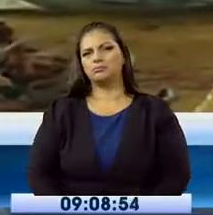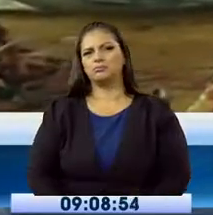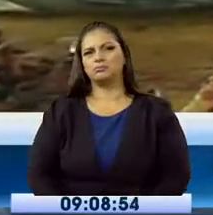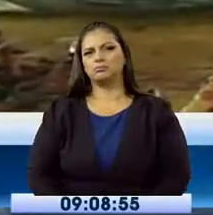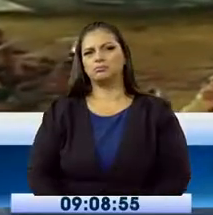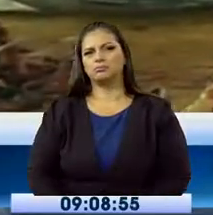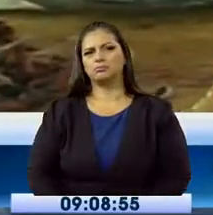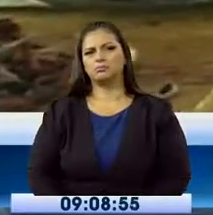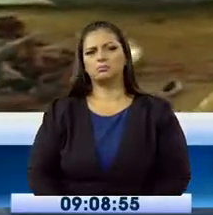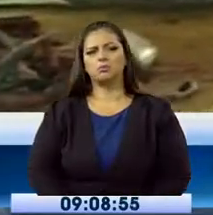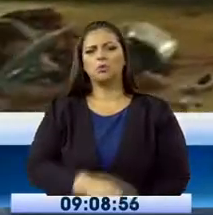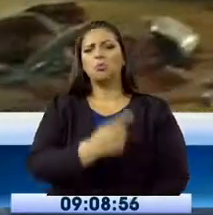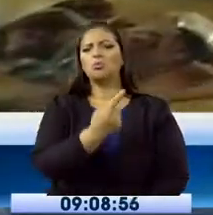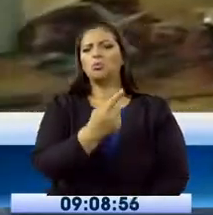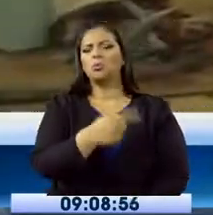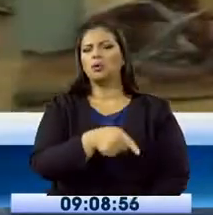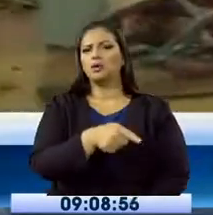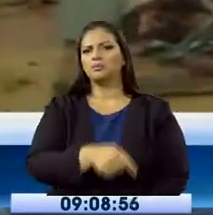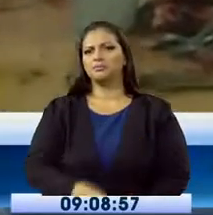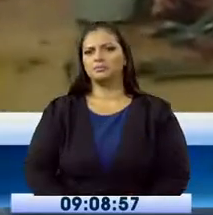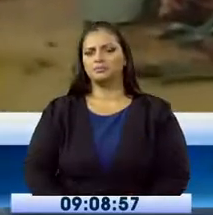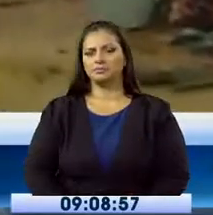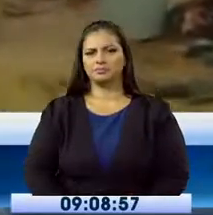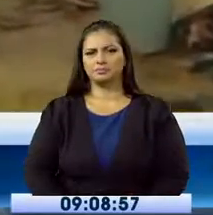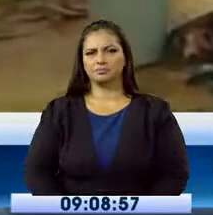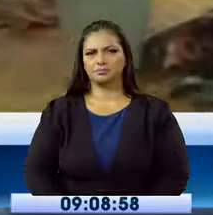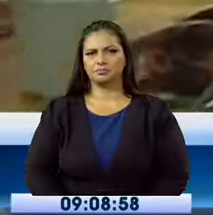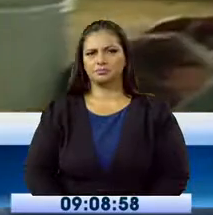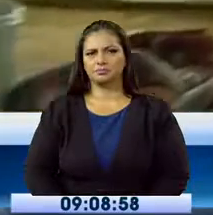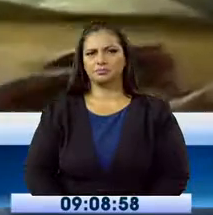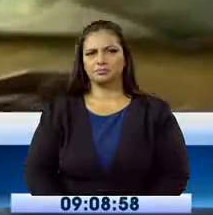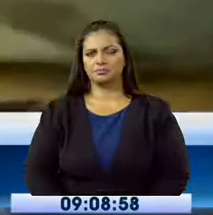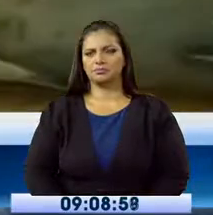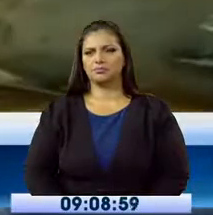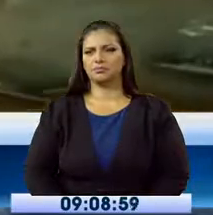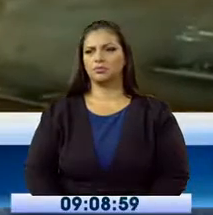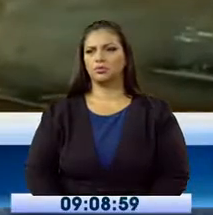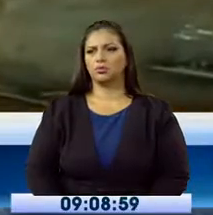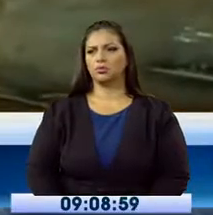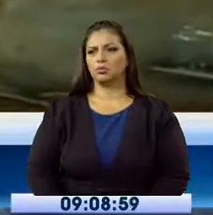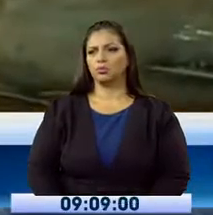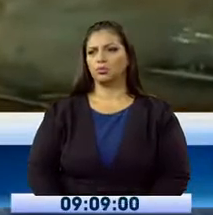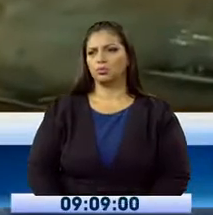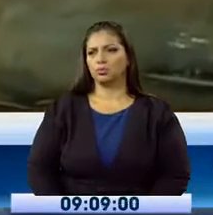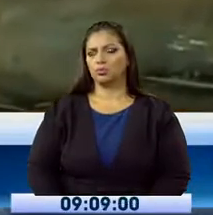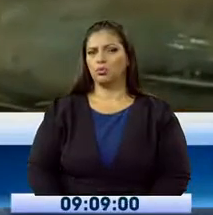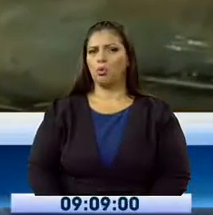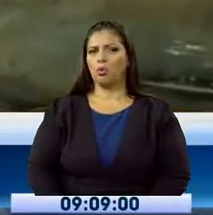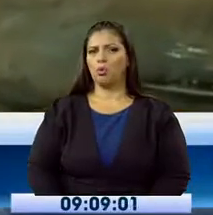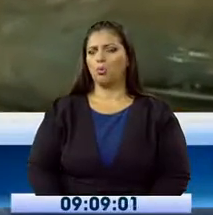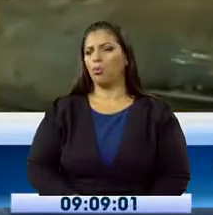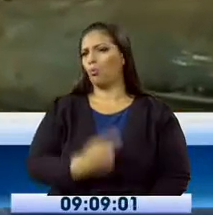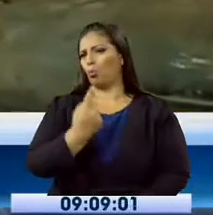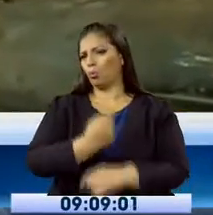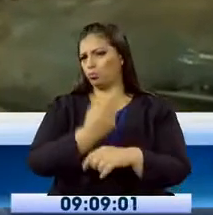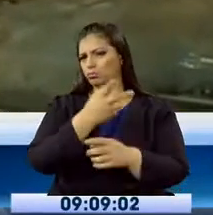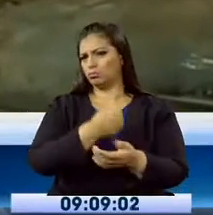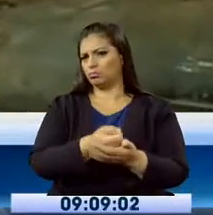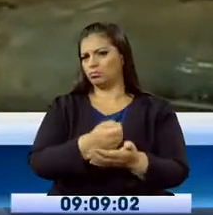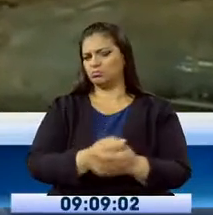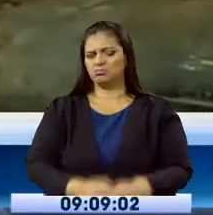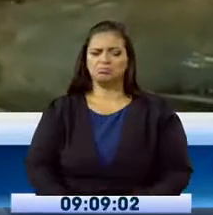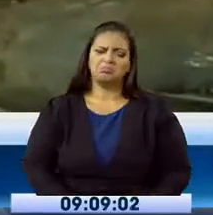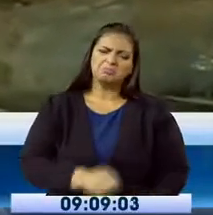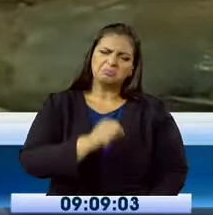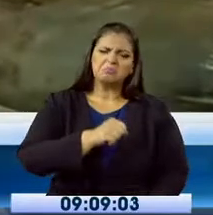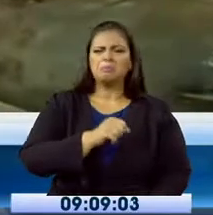a dólar esto. La por lo libra. Menos para una vez a la semana, para 15 días, ¿no? O sea, sí. Claro. Sí, está sí,